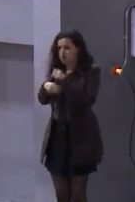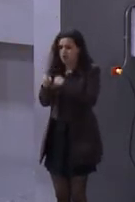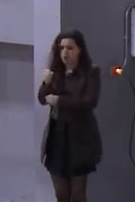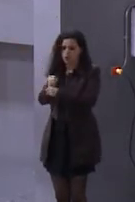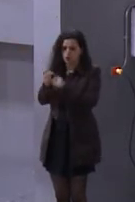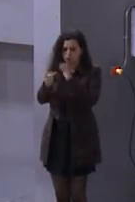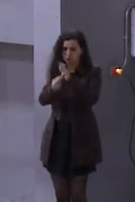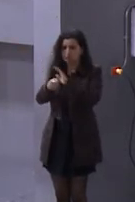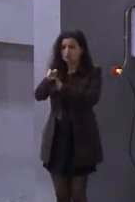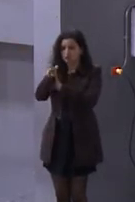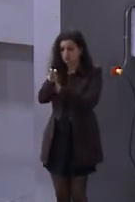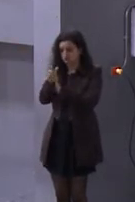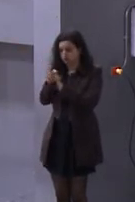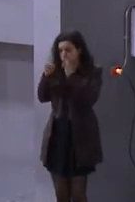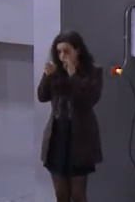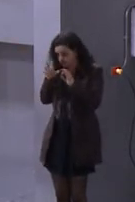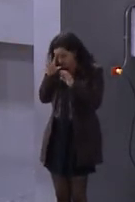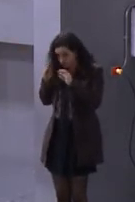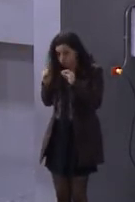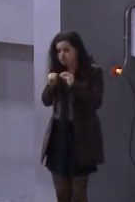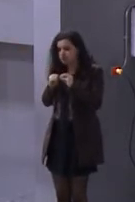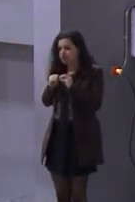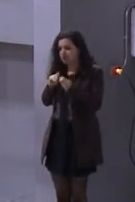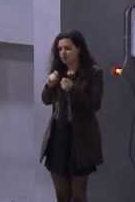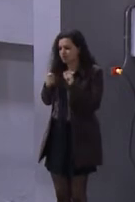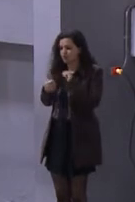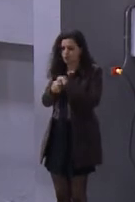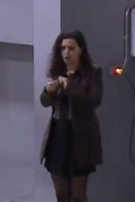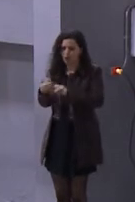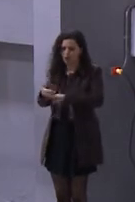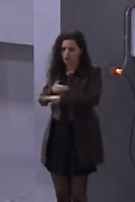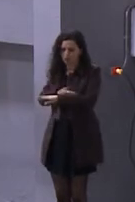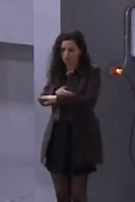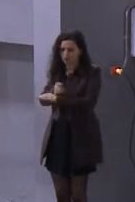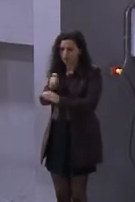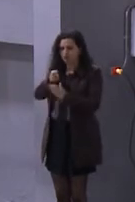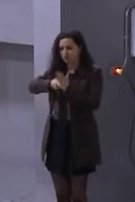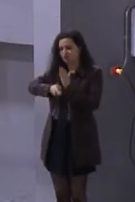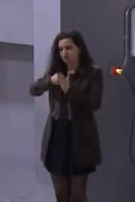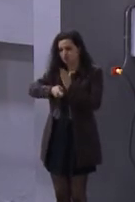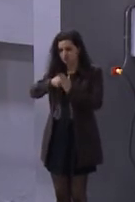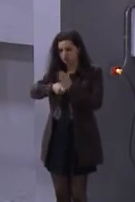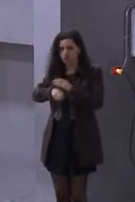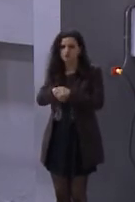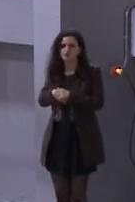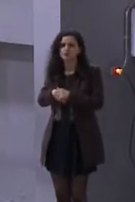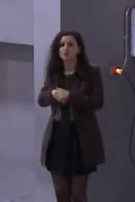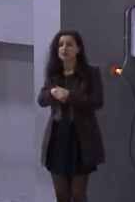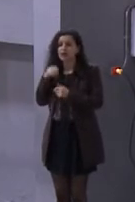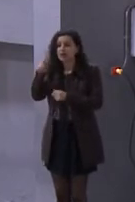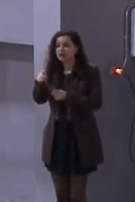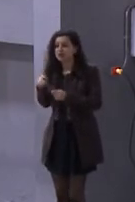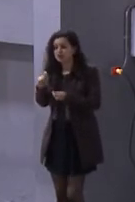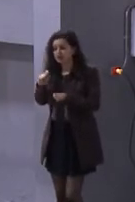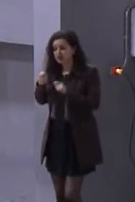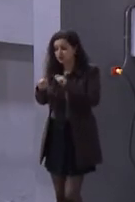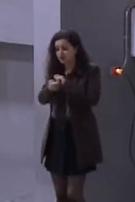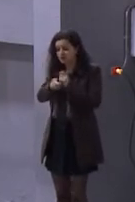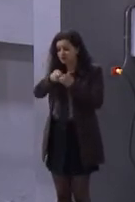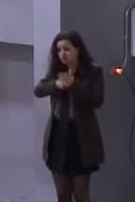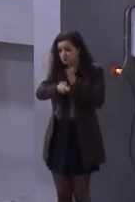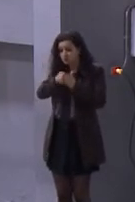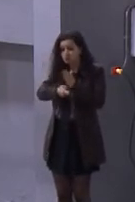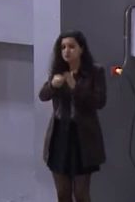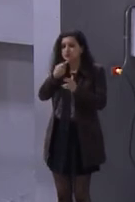quedó pactado un poco pues, en esa reforma tributaria. Esa reforma entonces indica que los